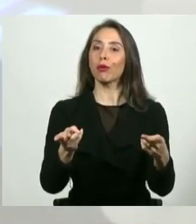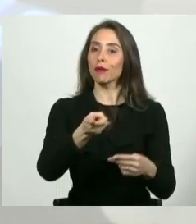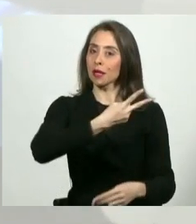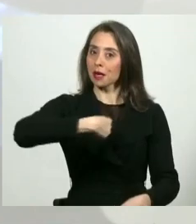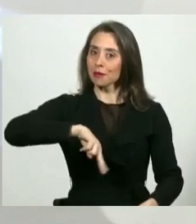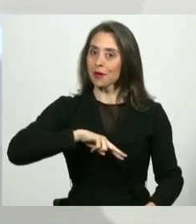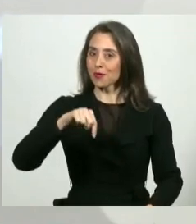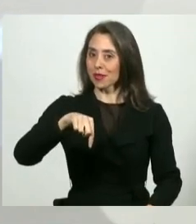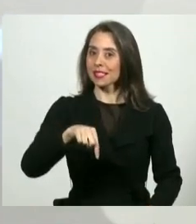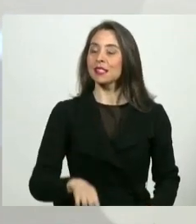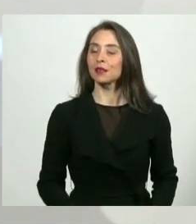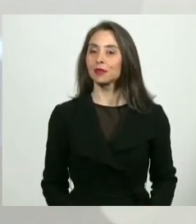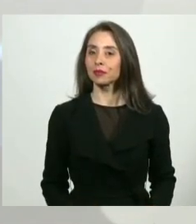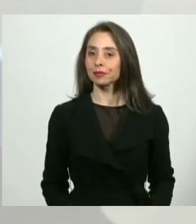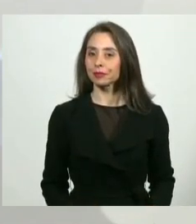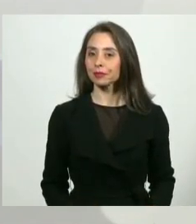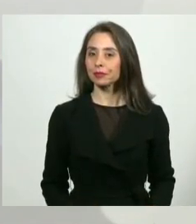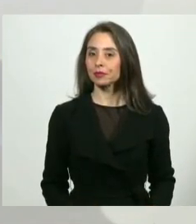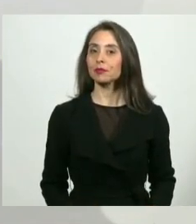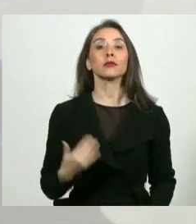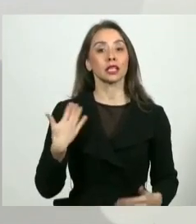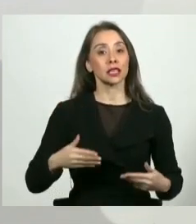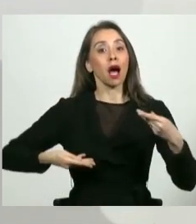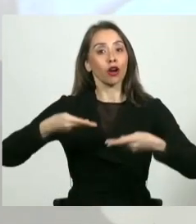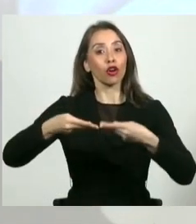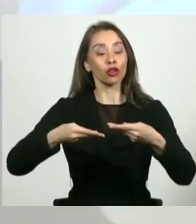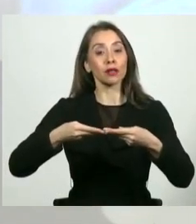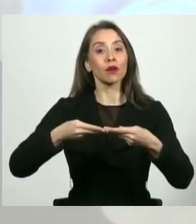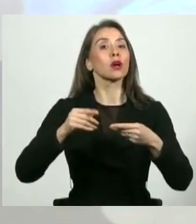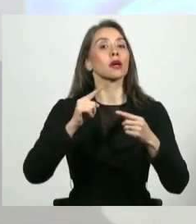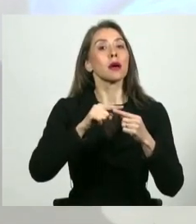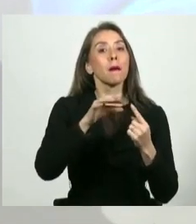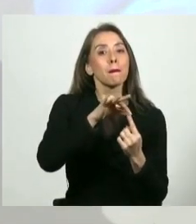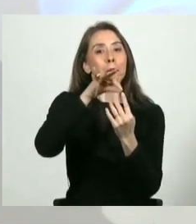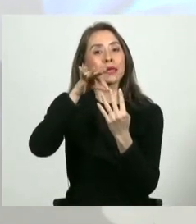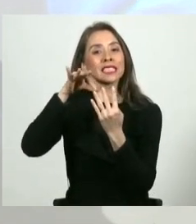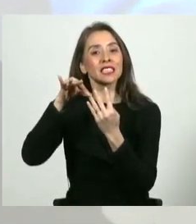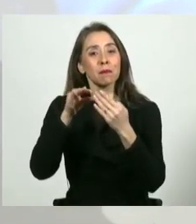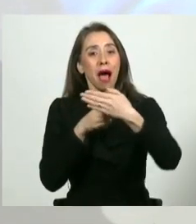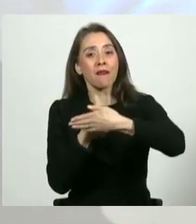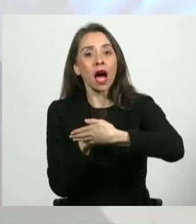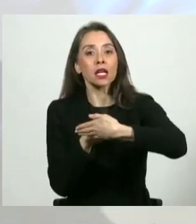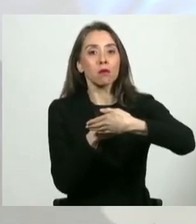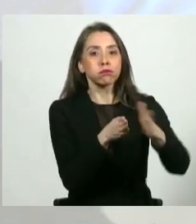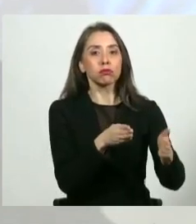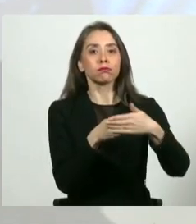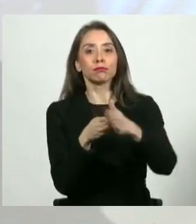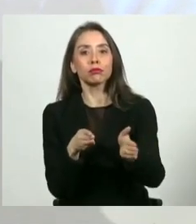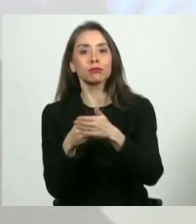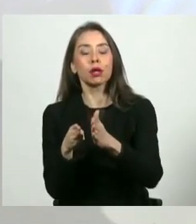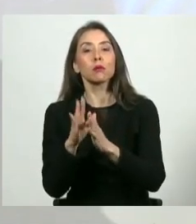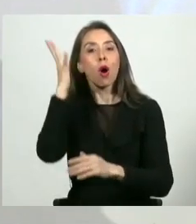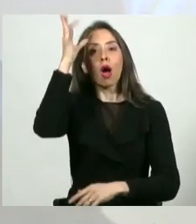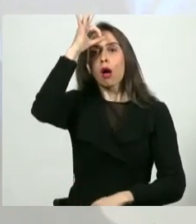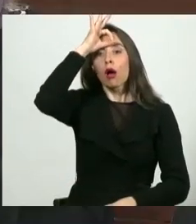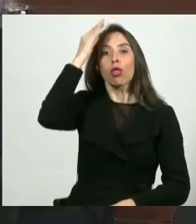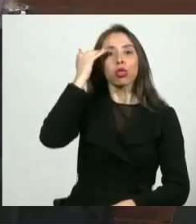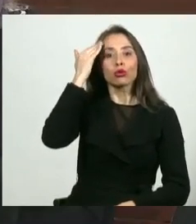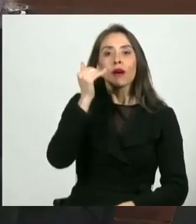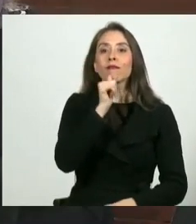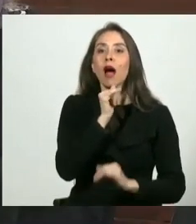nuestra. De esta manera hemos contribuido a romper las principales barreras asociadas al desconocimiento,